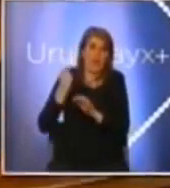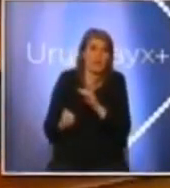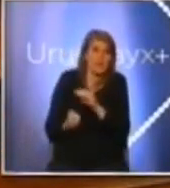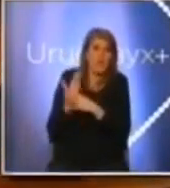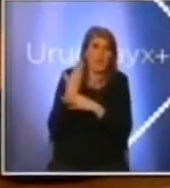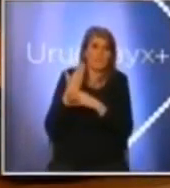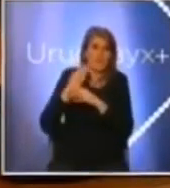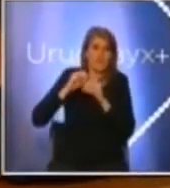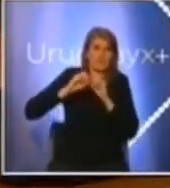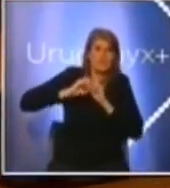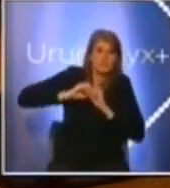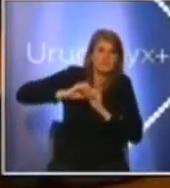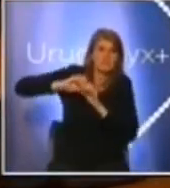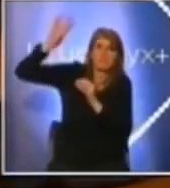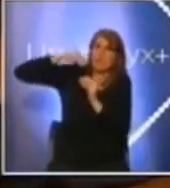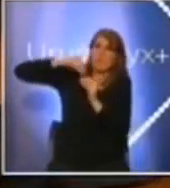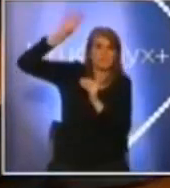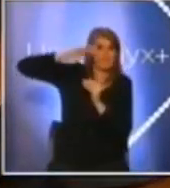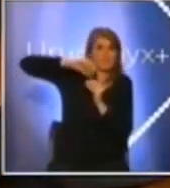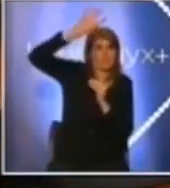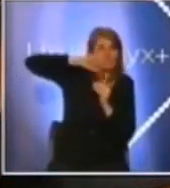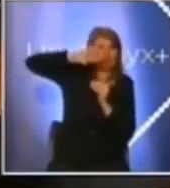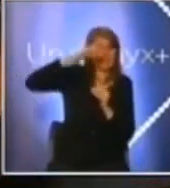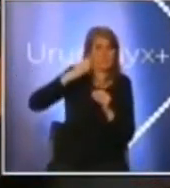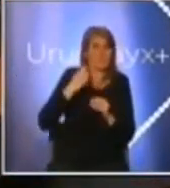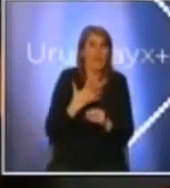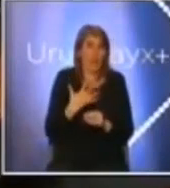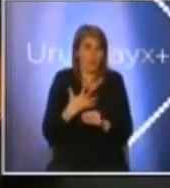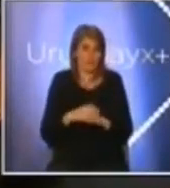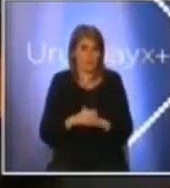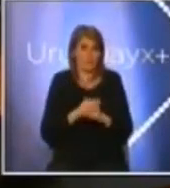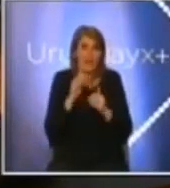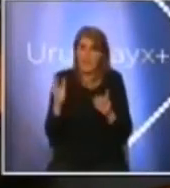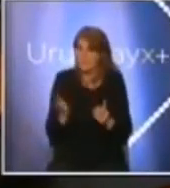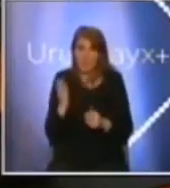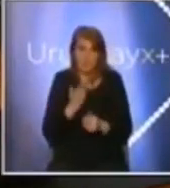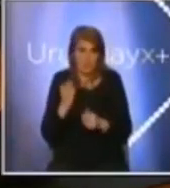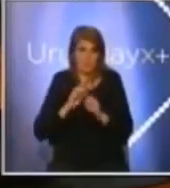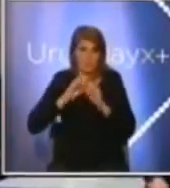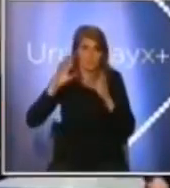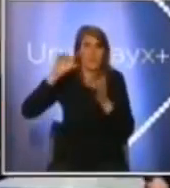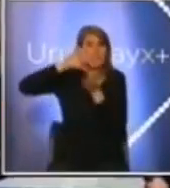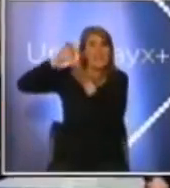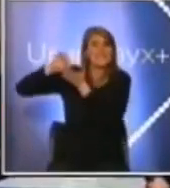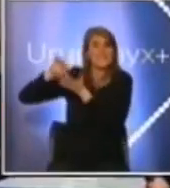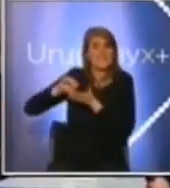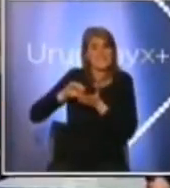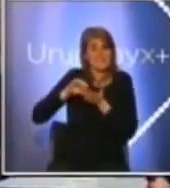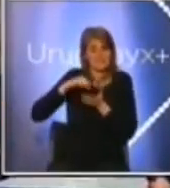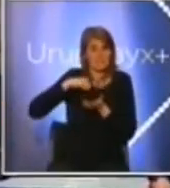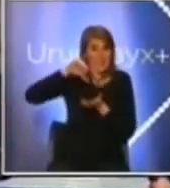distribuir valor a lo largo de nuestras cadenas productivas. Los países exportadores y